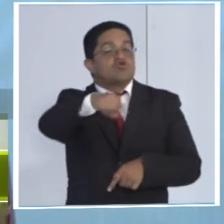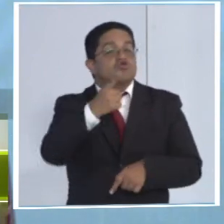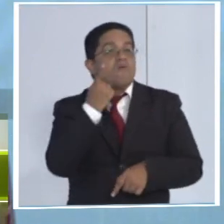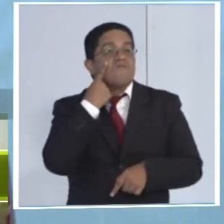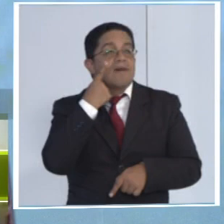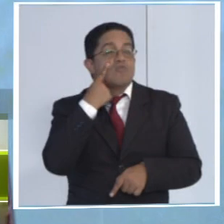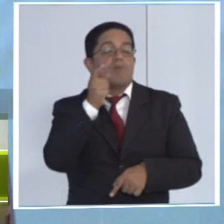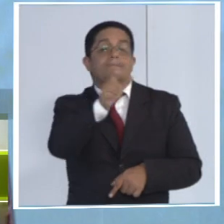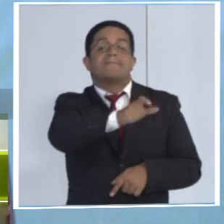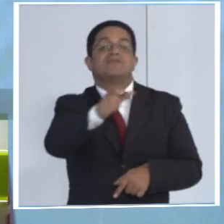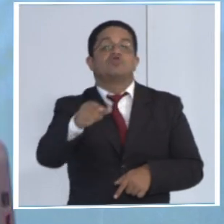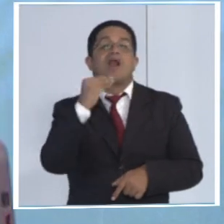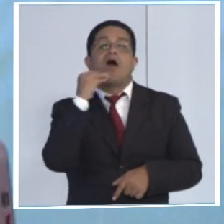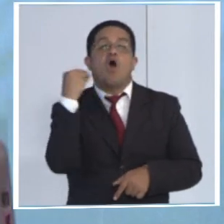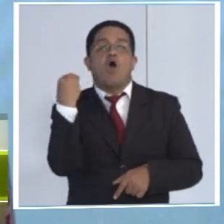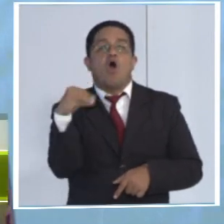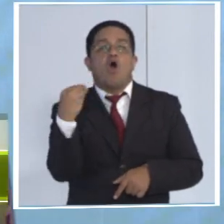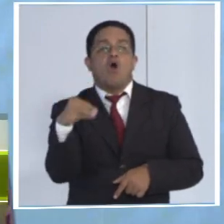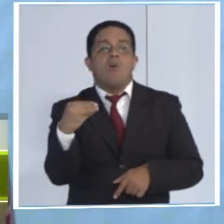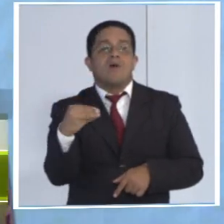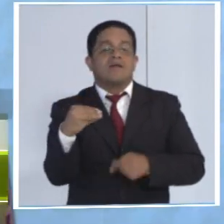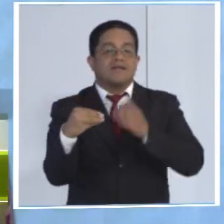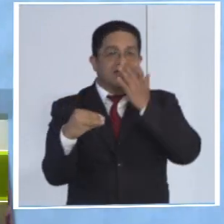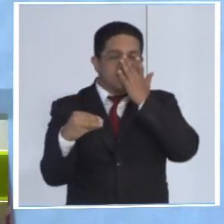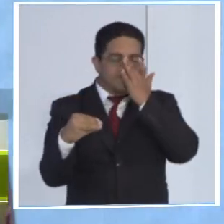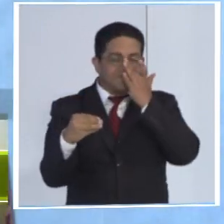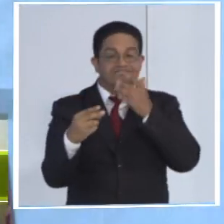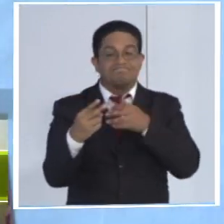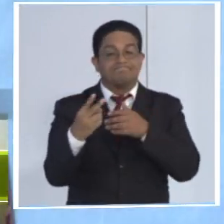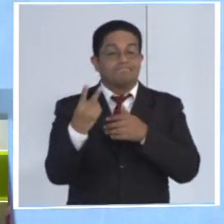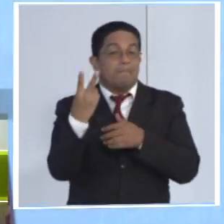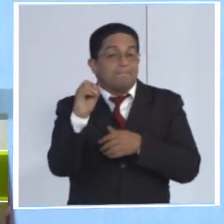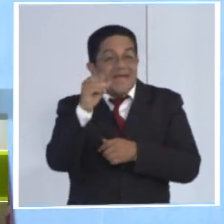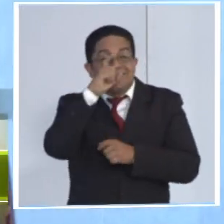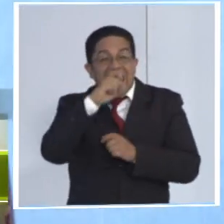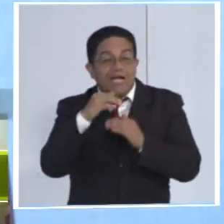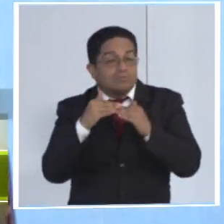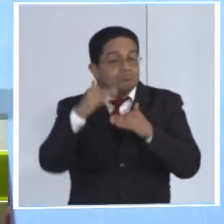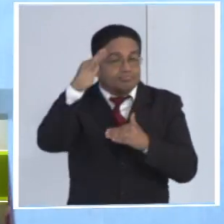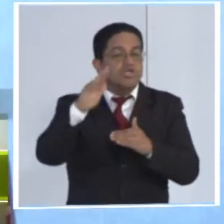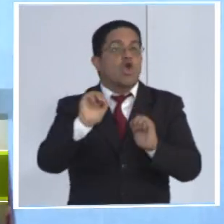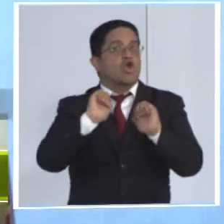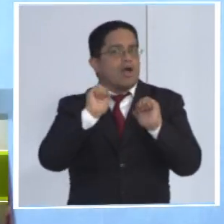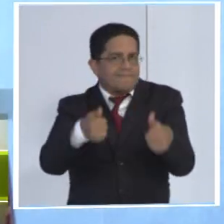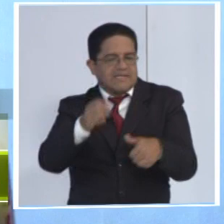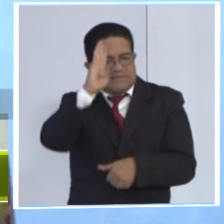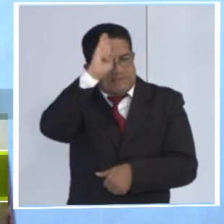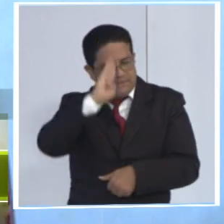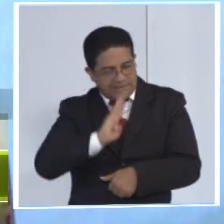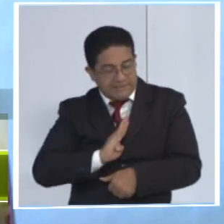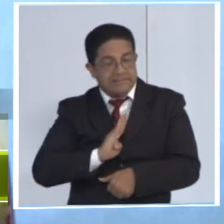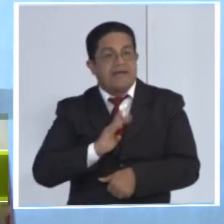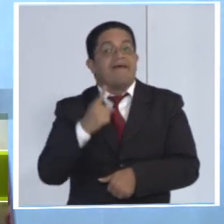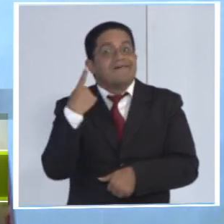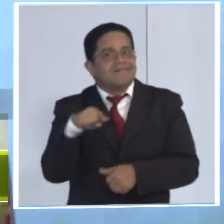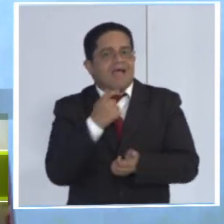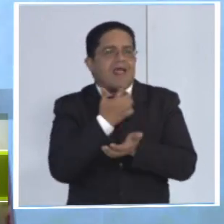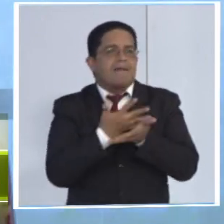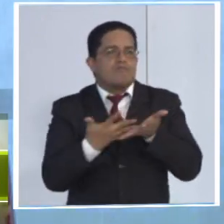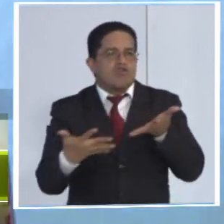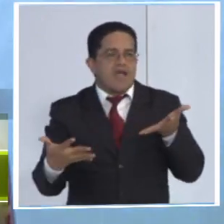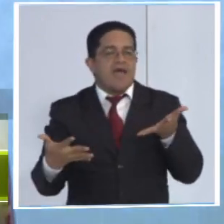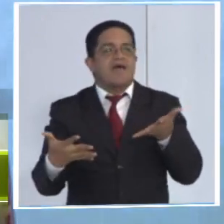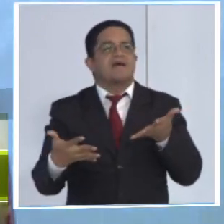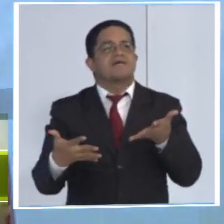personas jóvenes que son de 20 años en adelante han sufrido de enfermedades cerebrovasculares isquémicas y hemorrágicas y se lo acuñamos